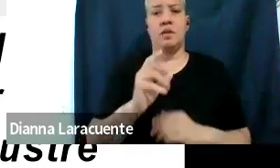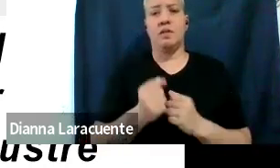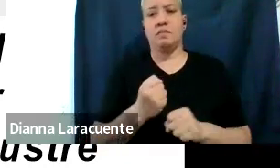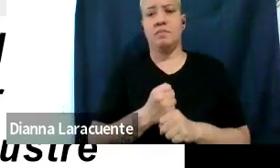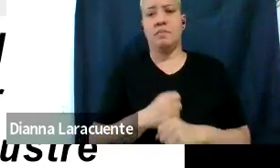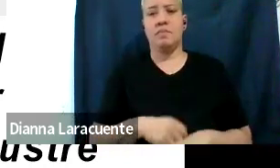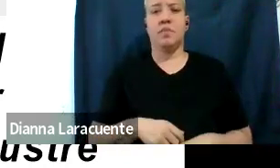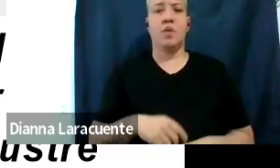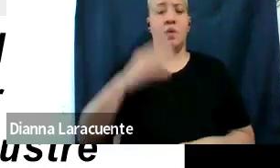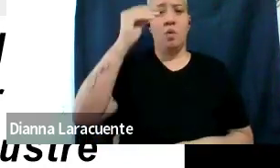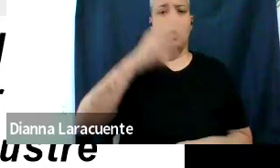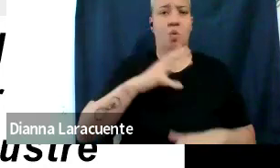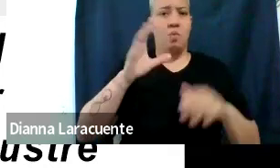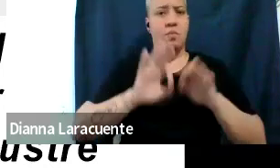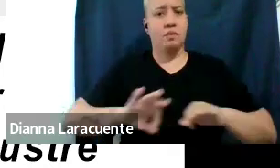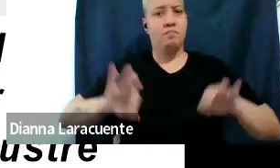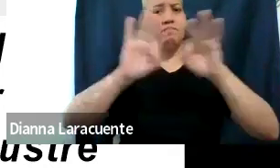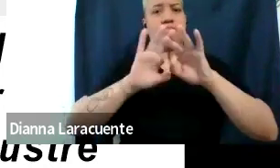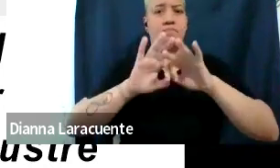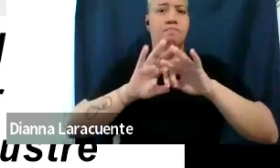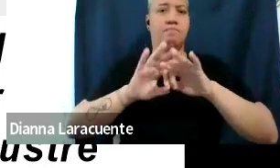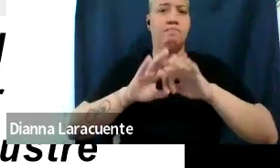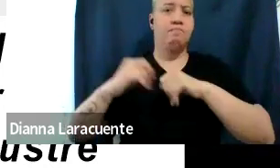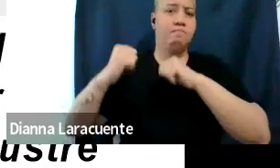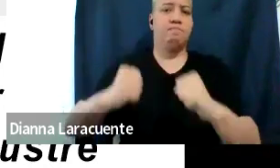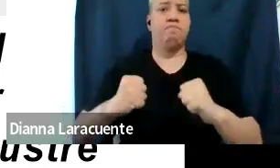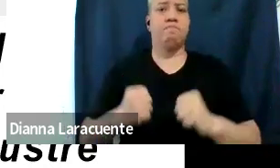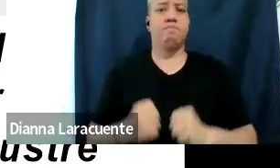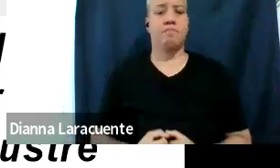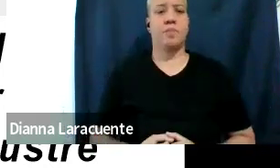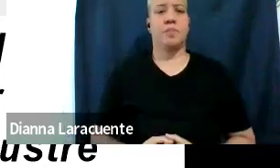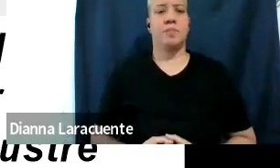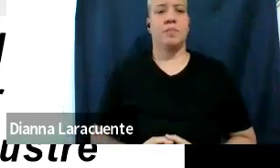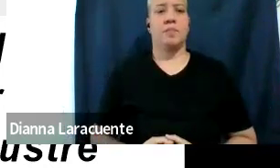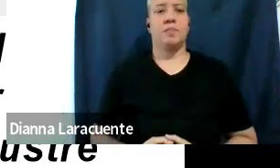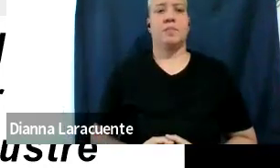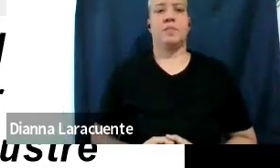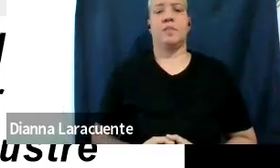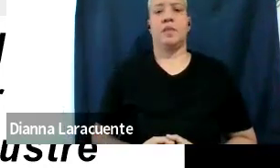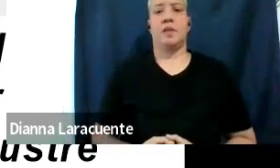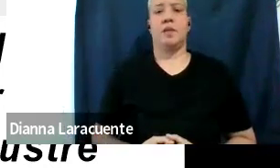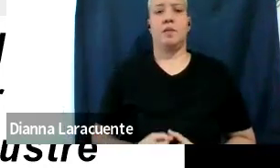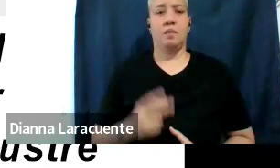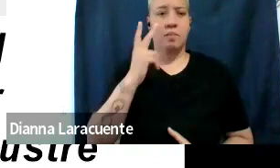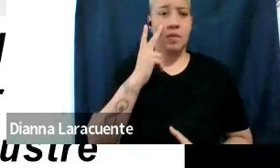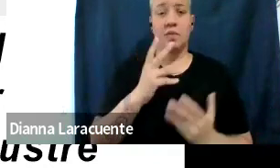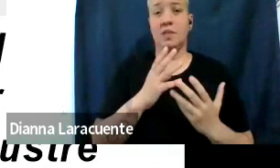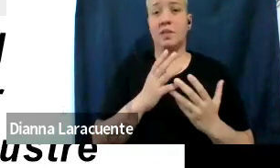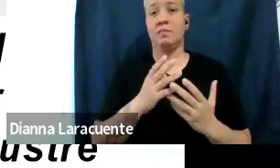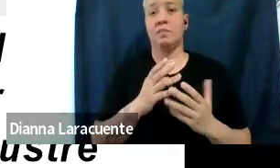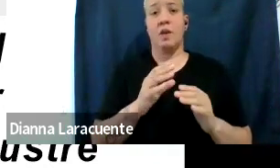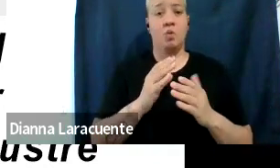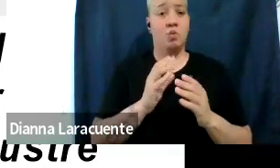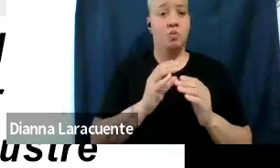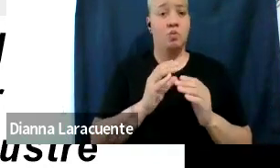hombre fornido, grande, fuerte. Era íntegro y cabal, como verán. No paró de